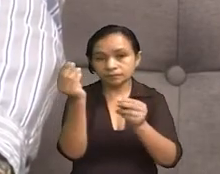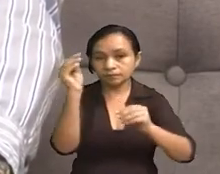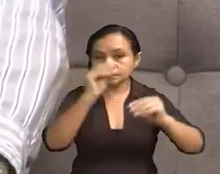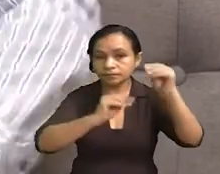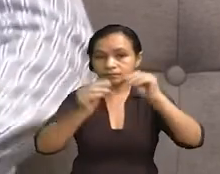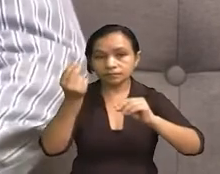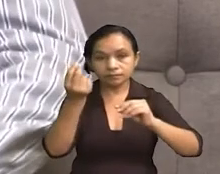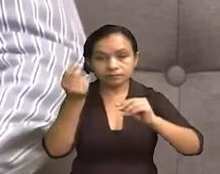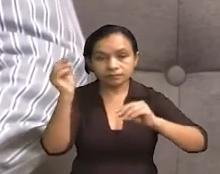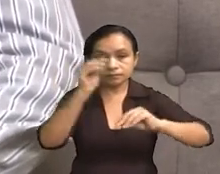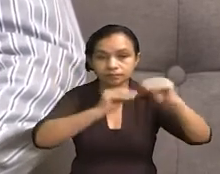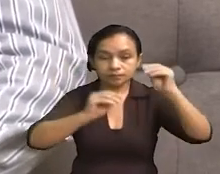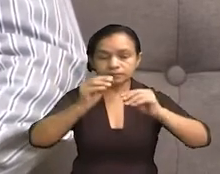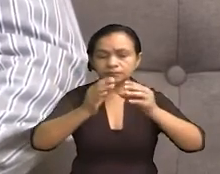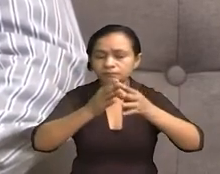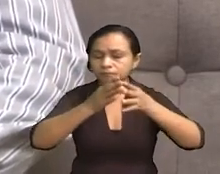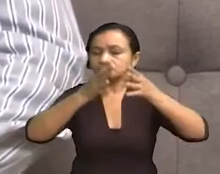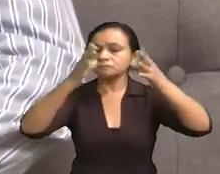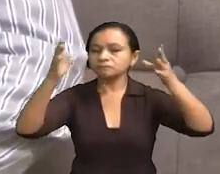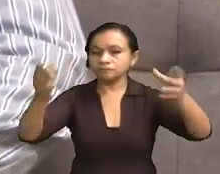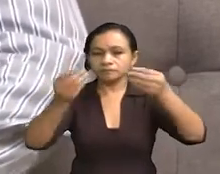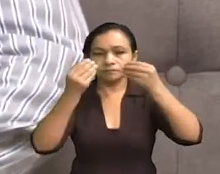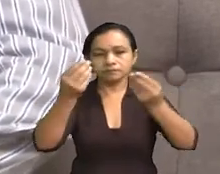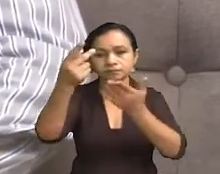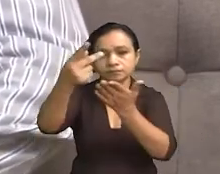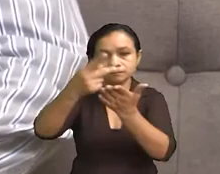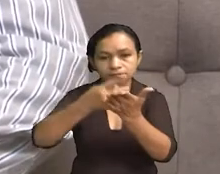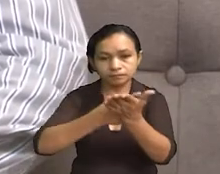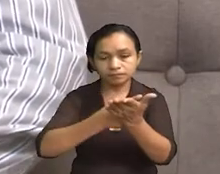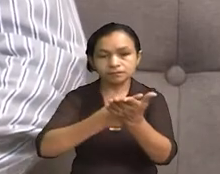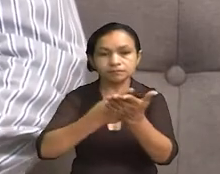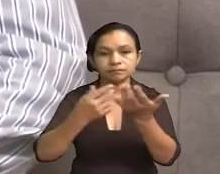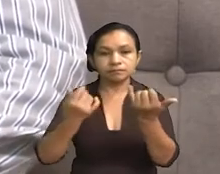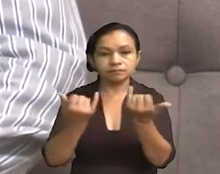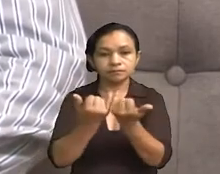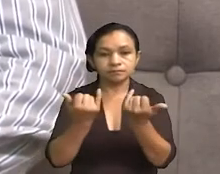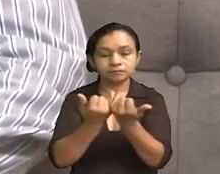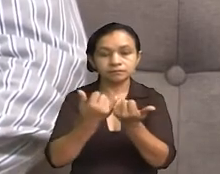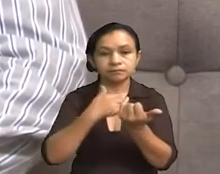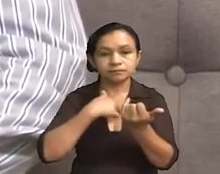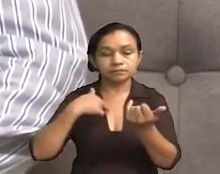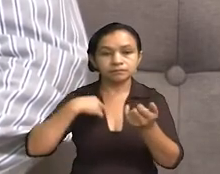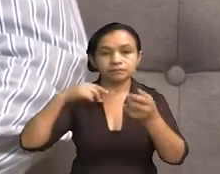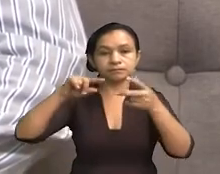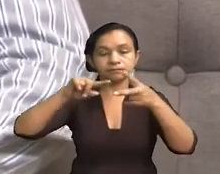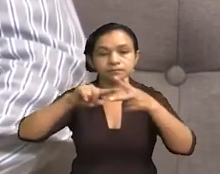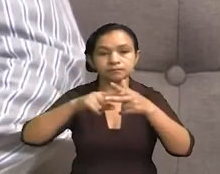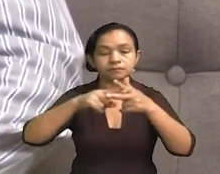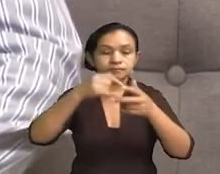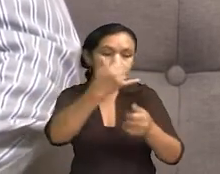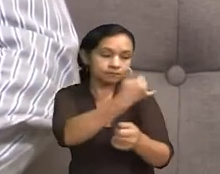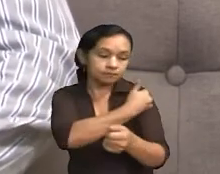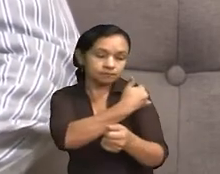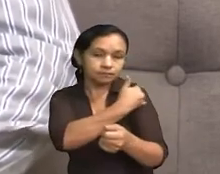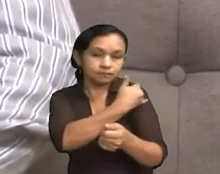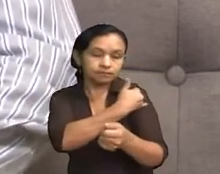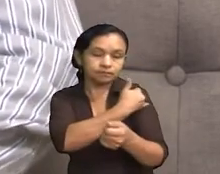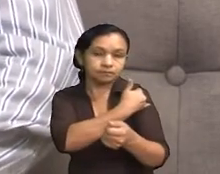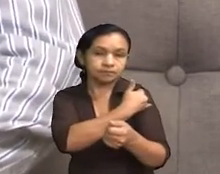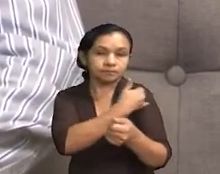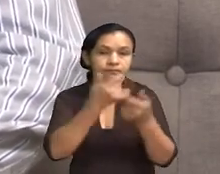ejemplo, en proyectos de inversión pública, por ejemplo, se arrancó el Hospital Mauricio Abdalá de